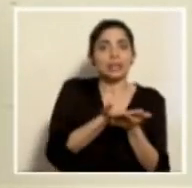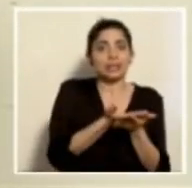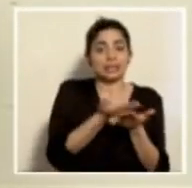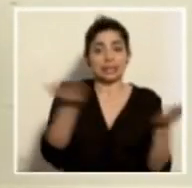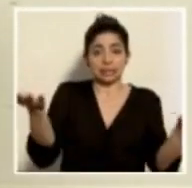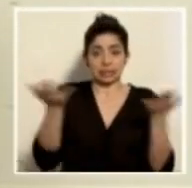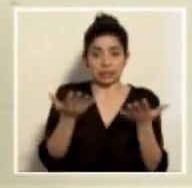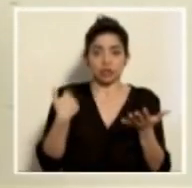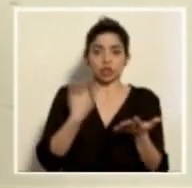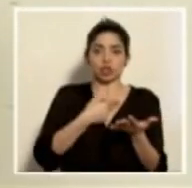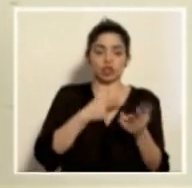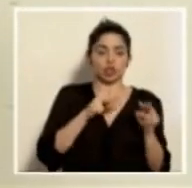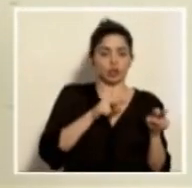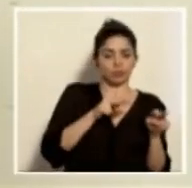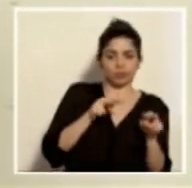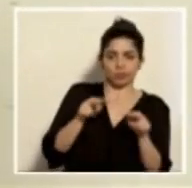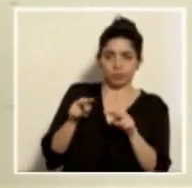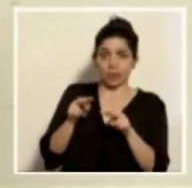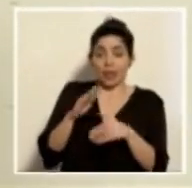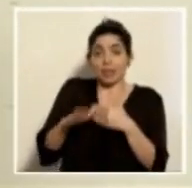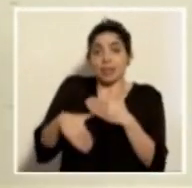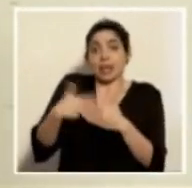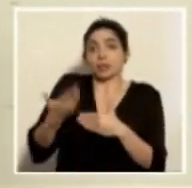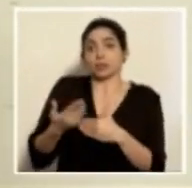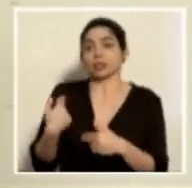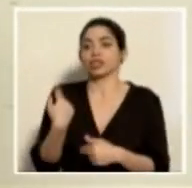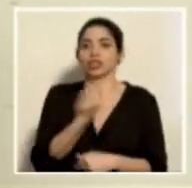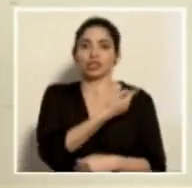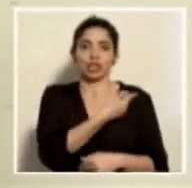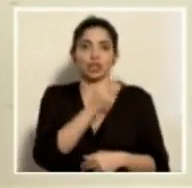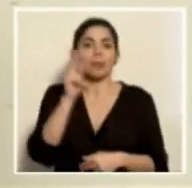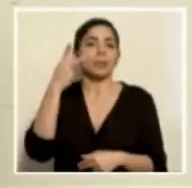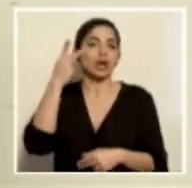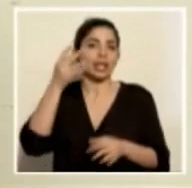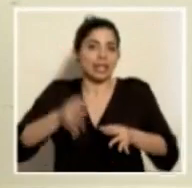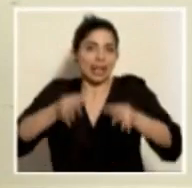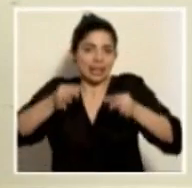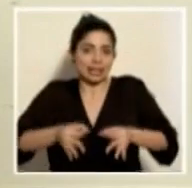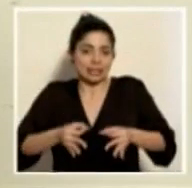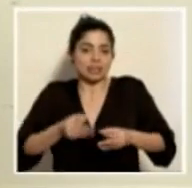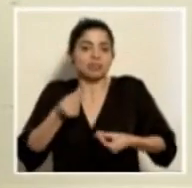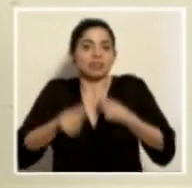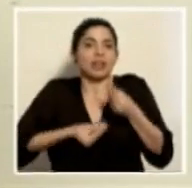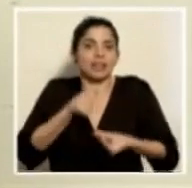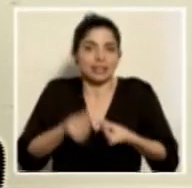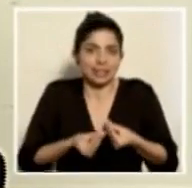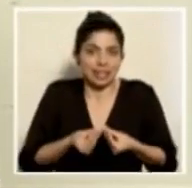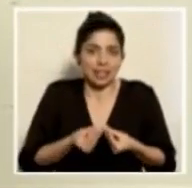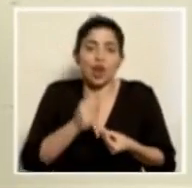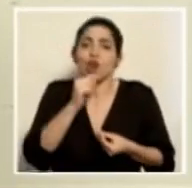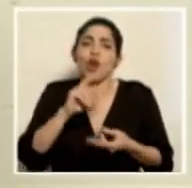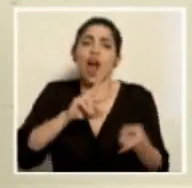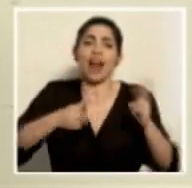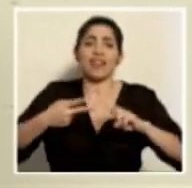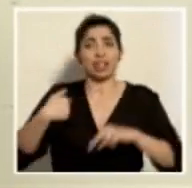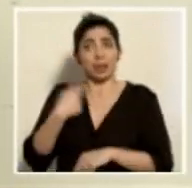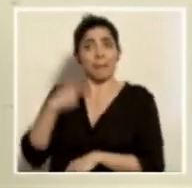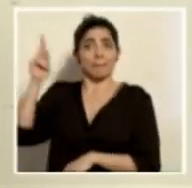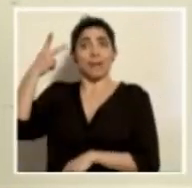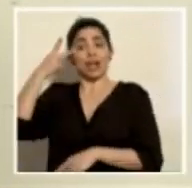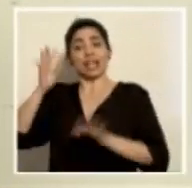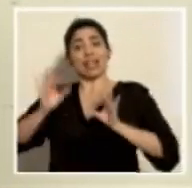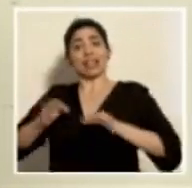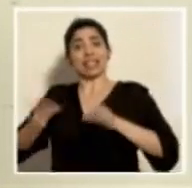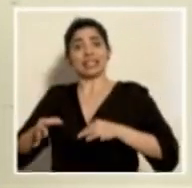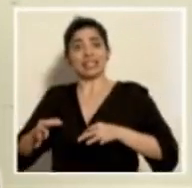esas opciones en esta etapa, para luego hacer una decisión política de ir adelante. No al revés, no es una decisión política